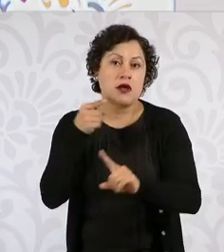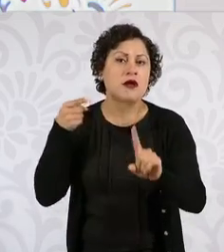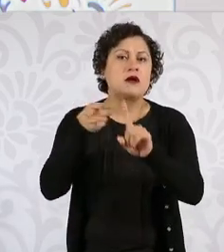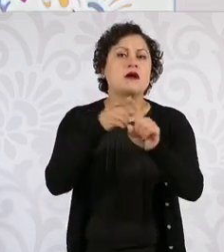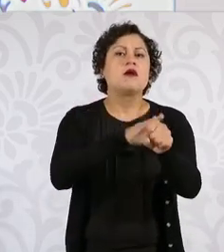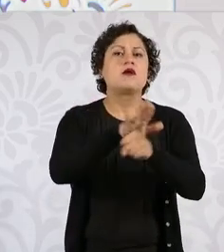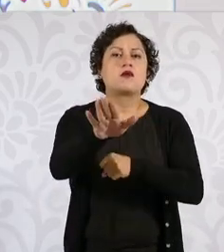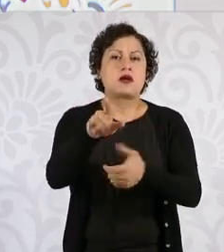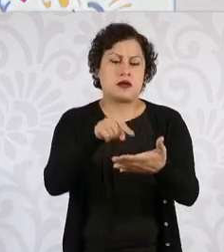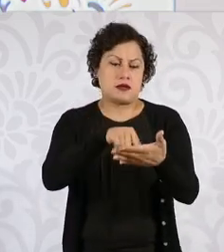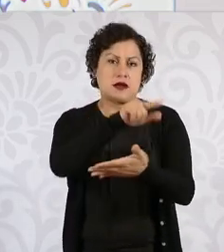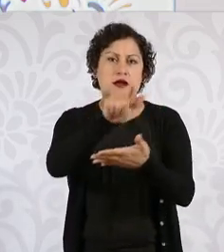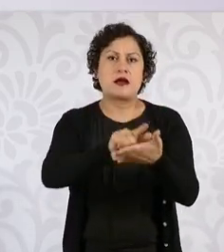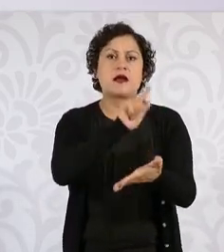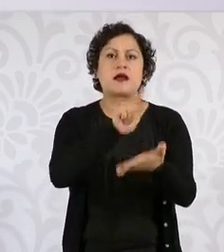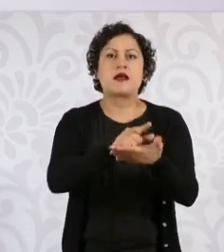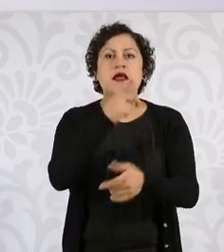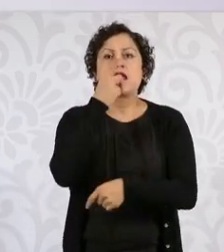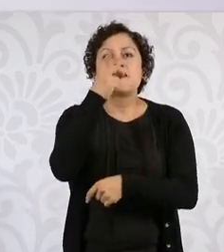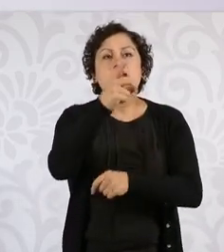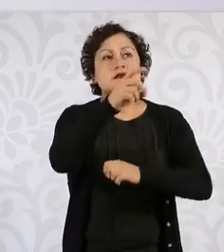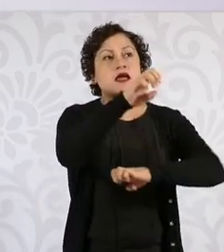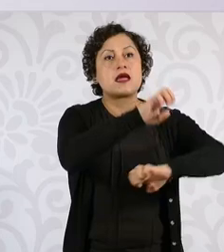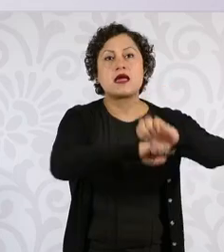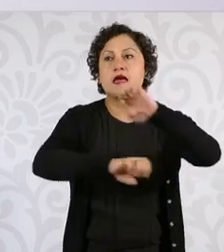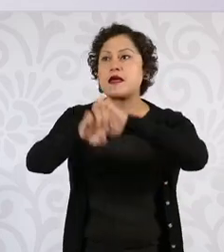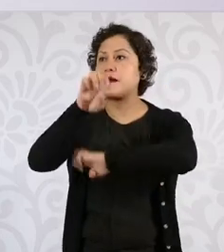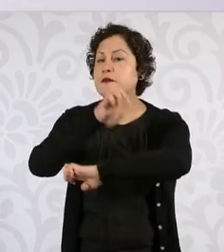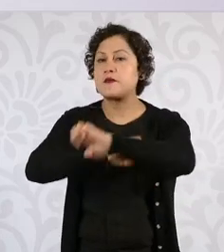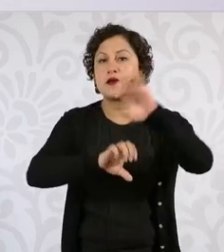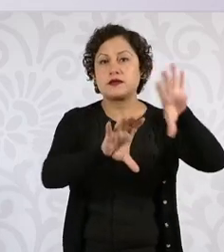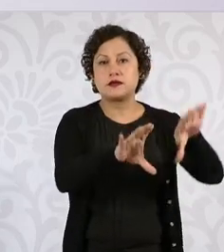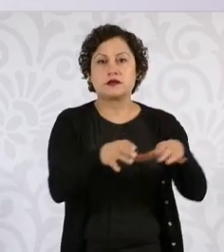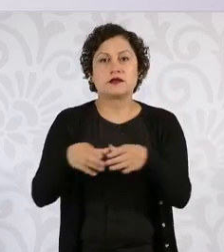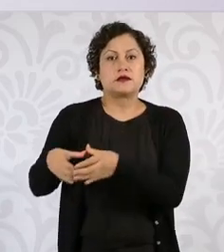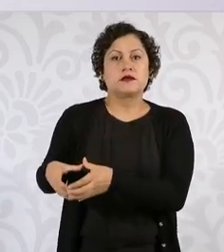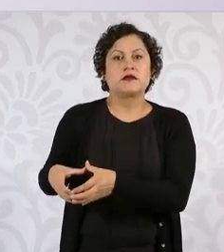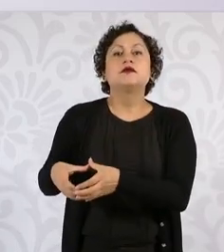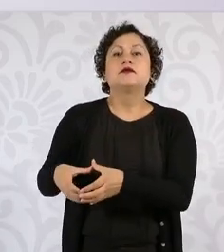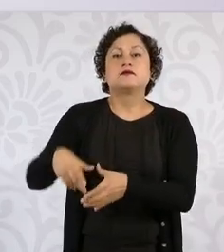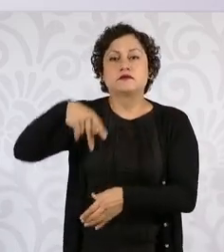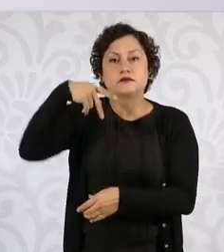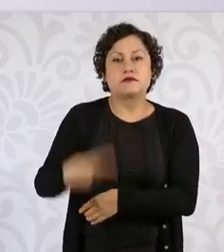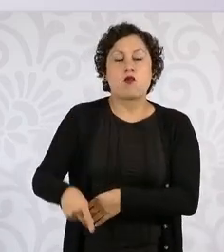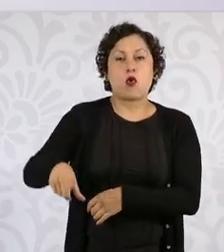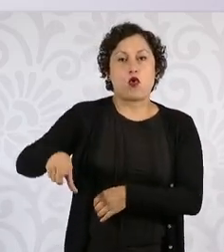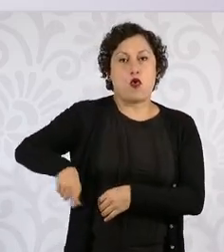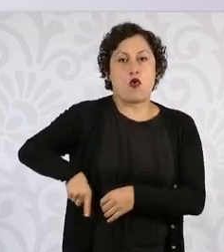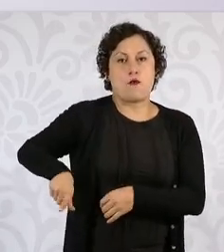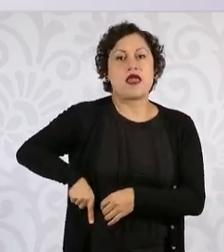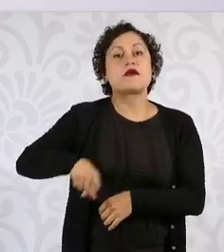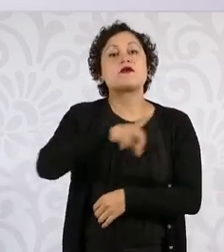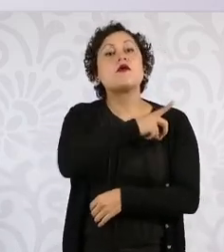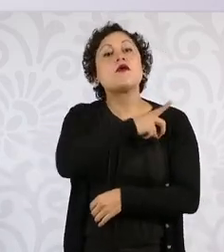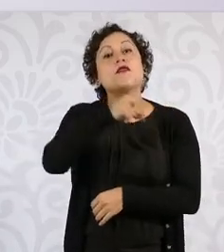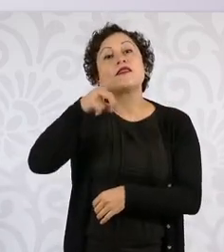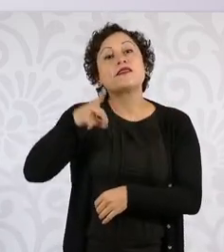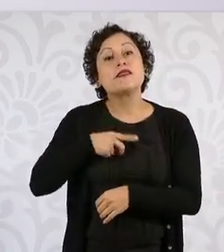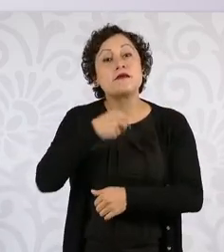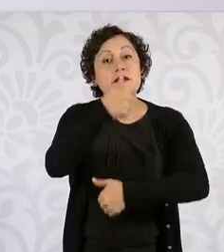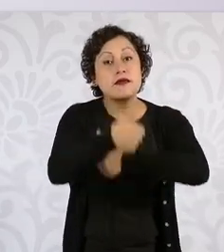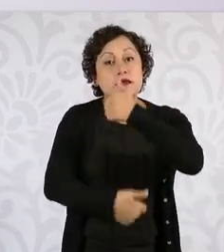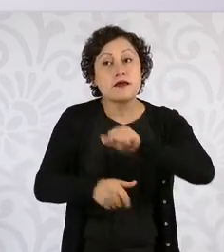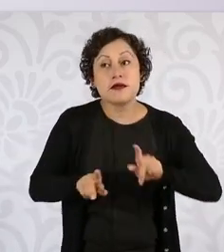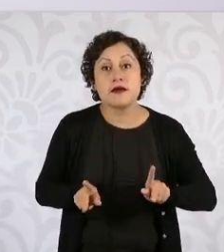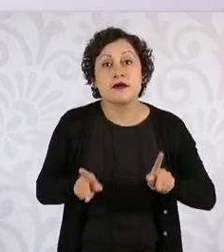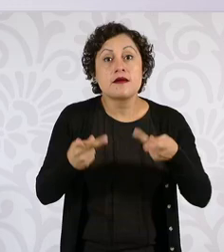empresas públicas. Es decir, no es el mercado su principal función, sino el